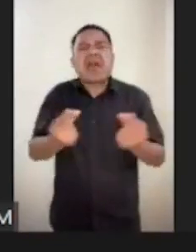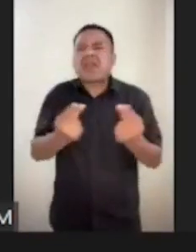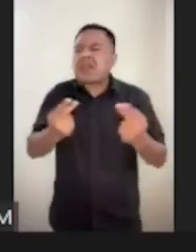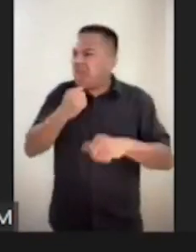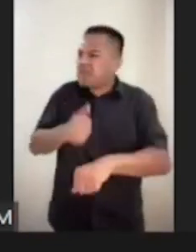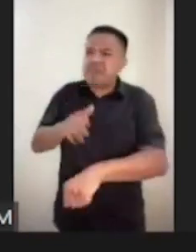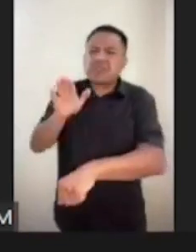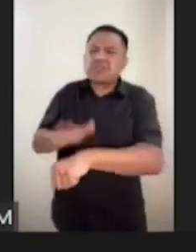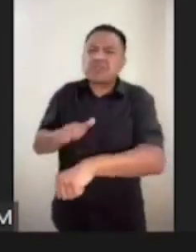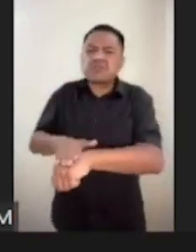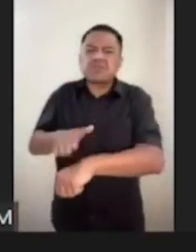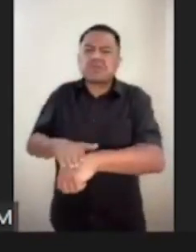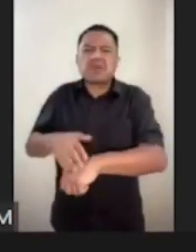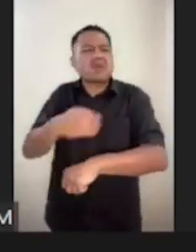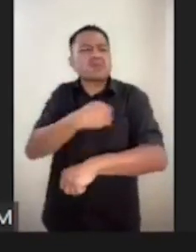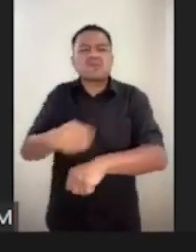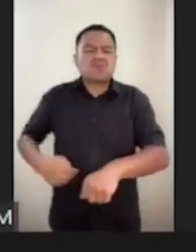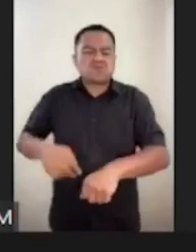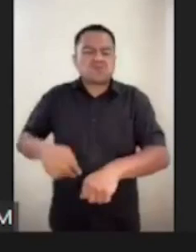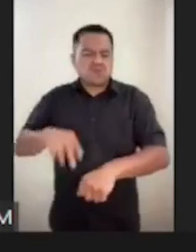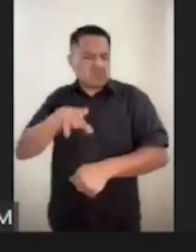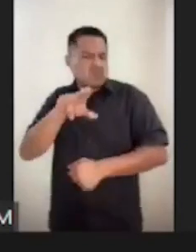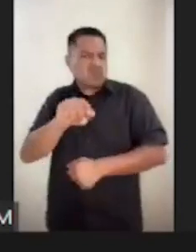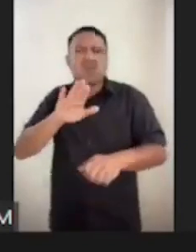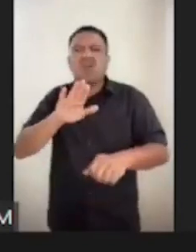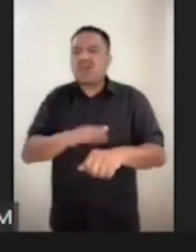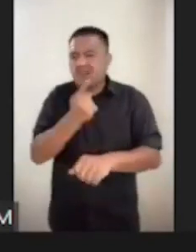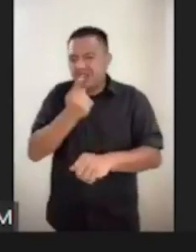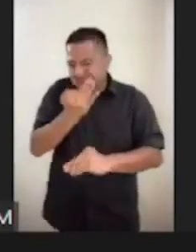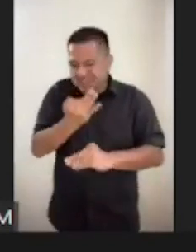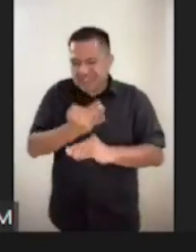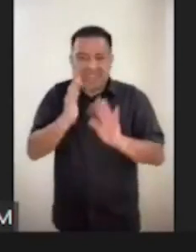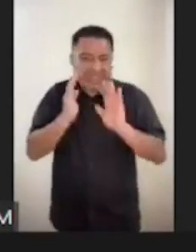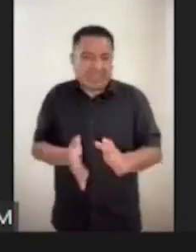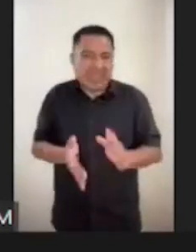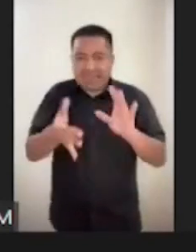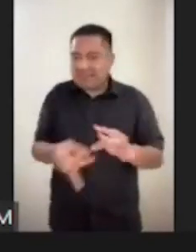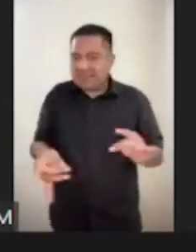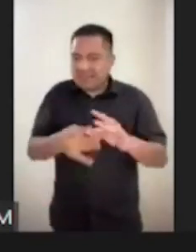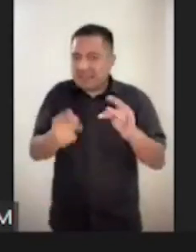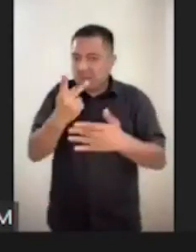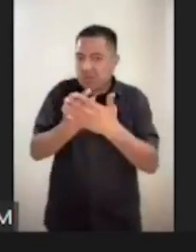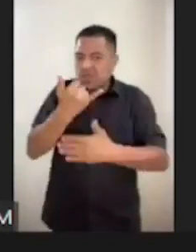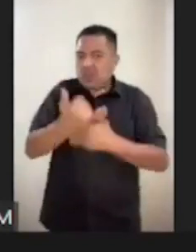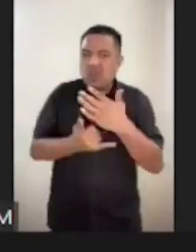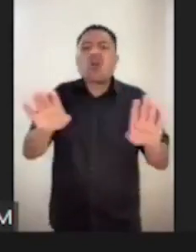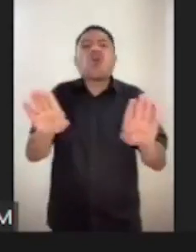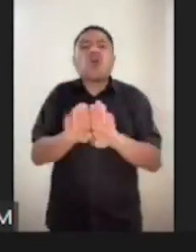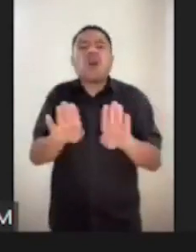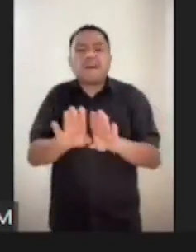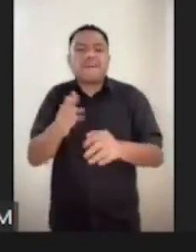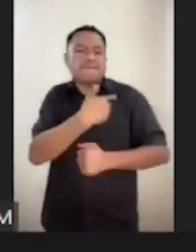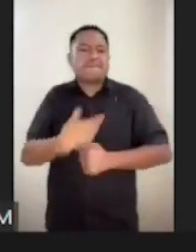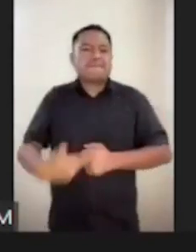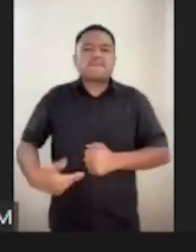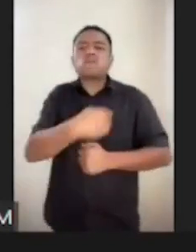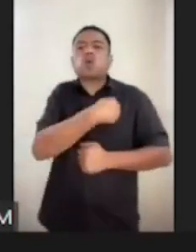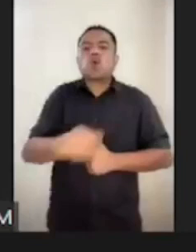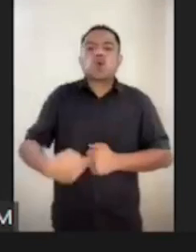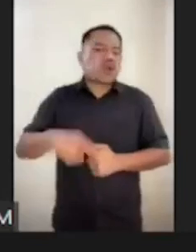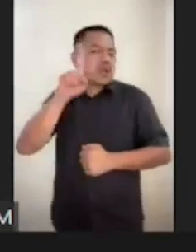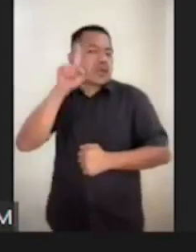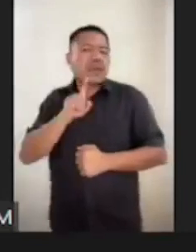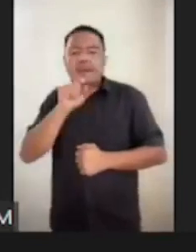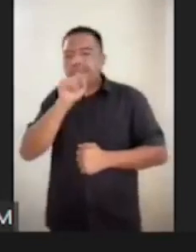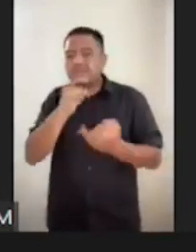de advertir al ayuntamiento, en razón que, como se explica en el proyecto, tanto la presidenta municipal